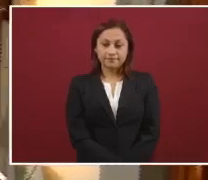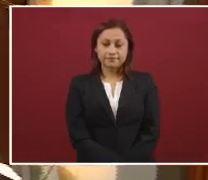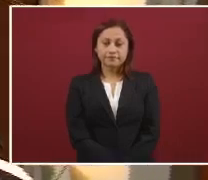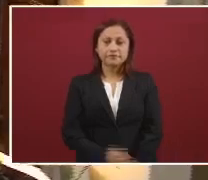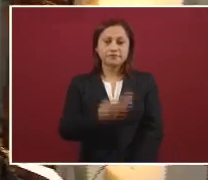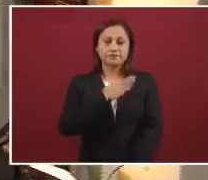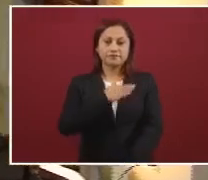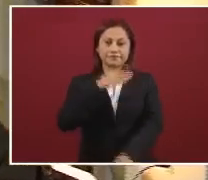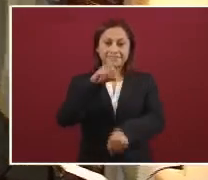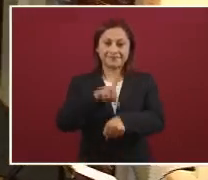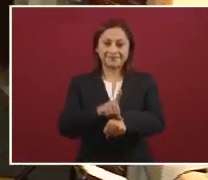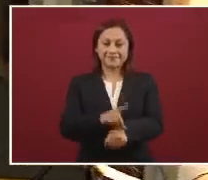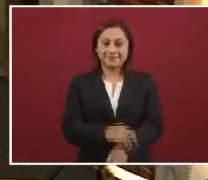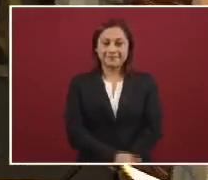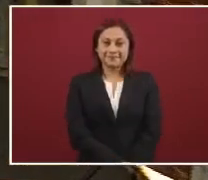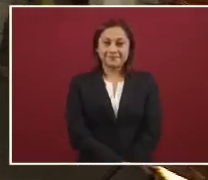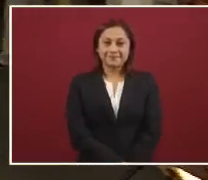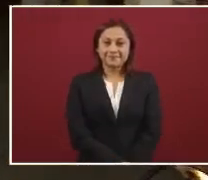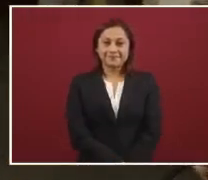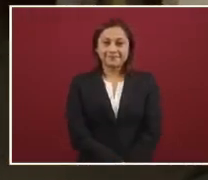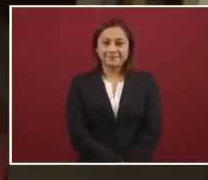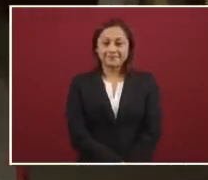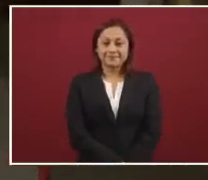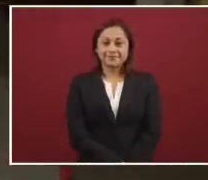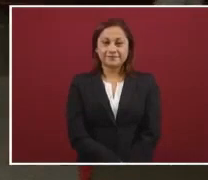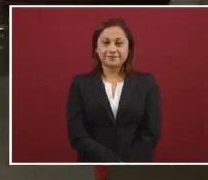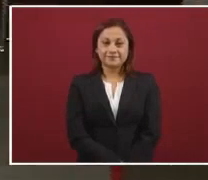Buenos días. Buenos días. Ánimo.